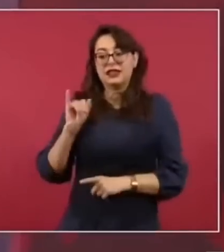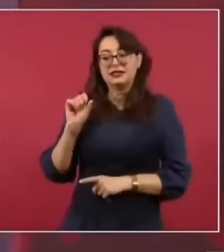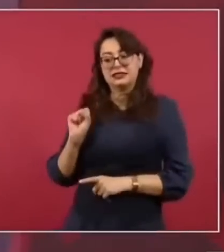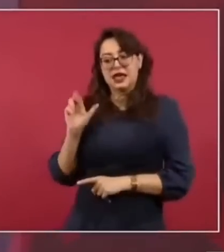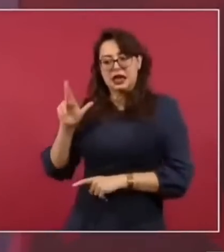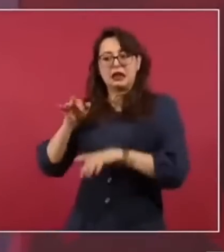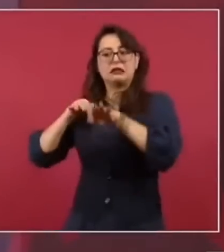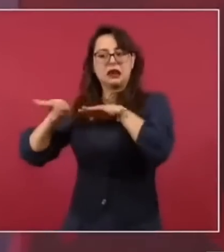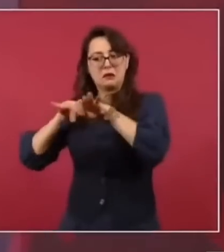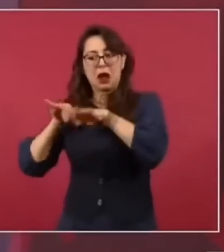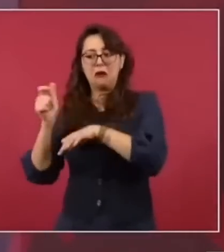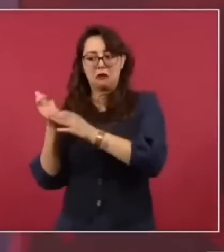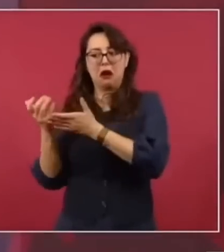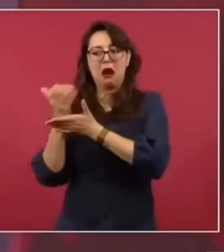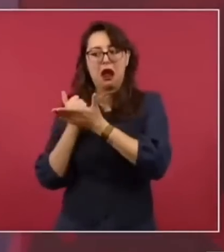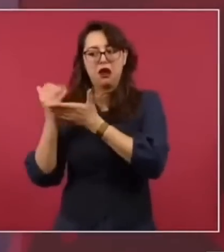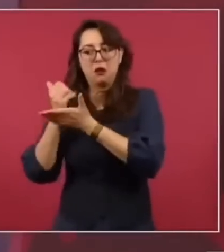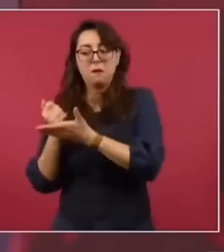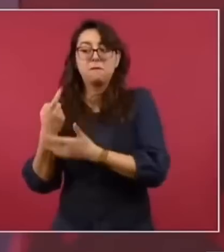consumo.